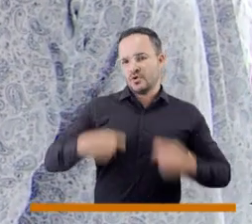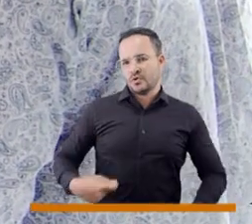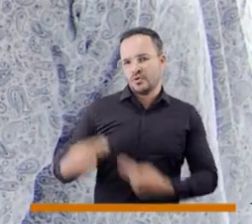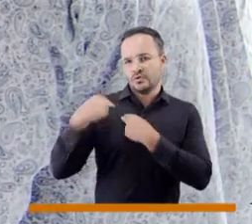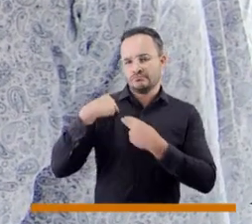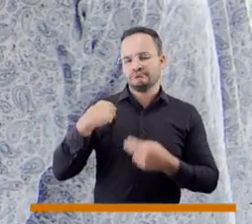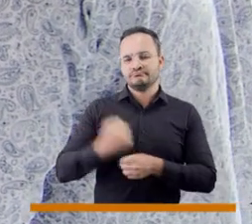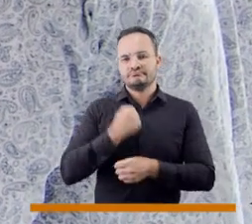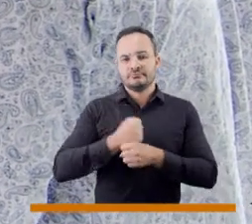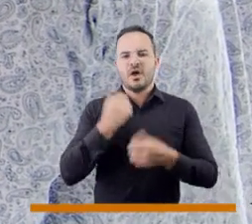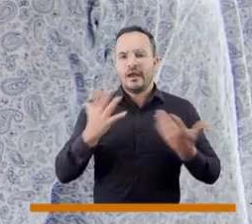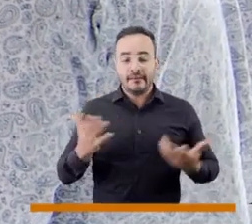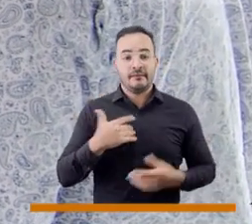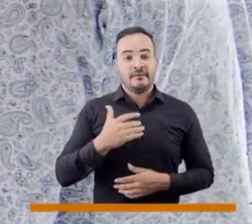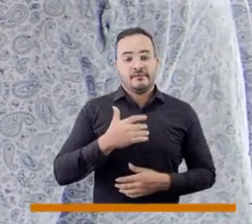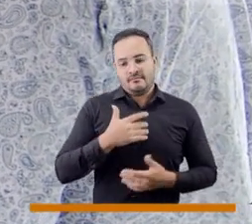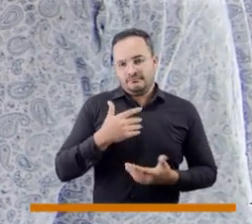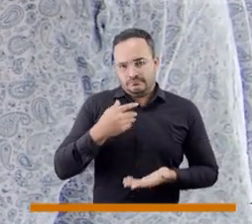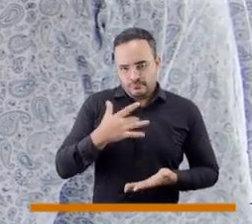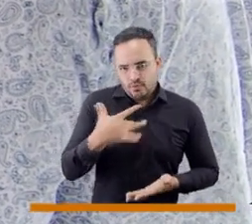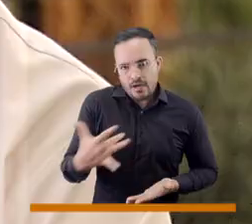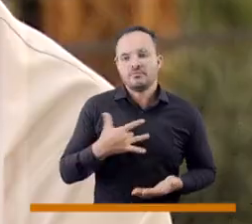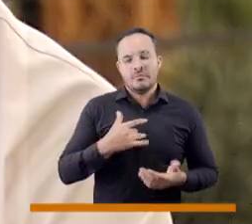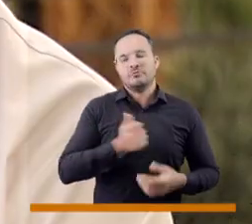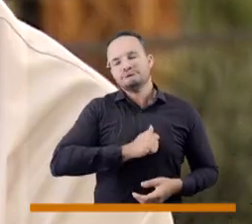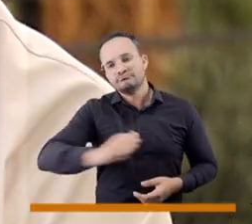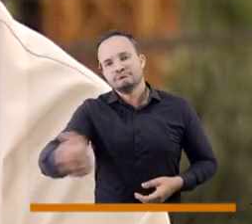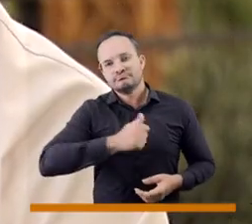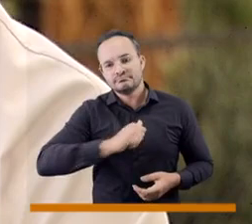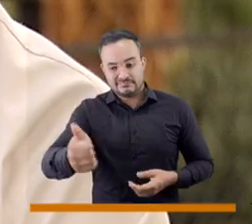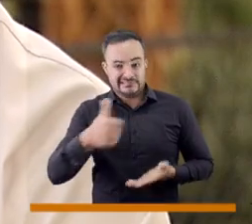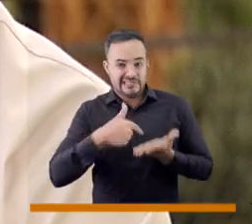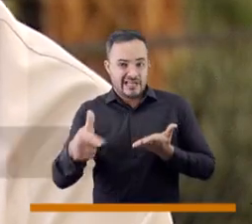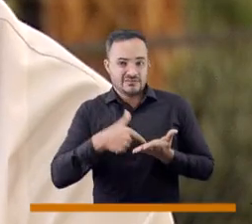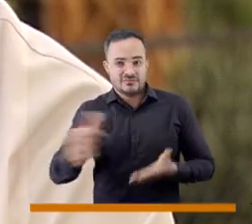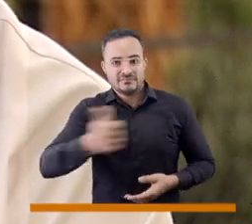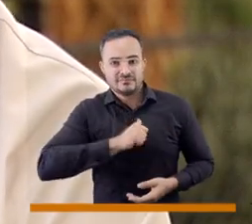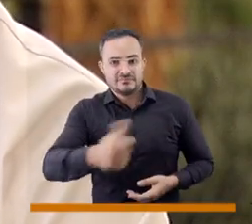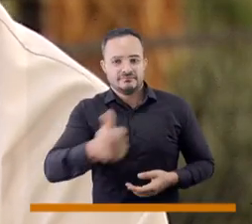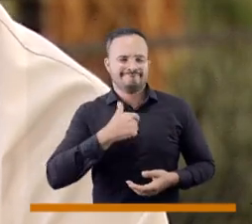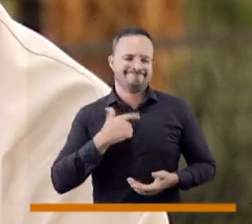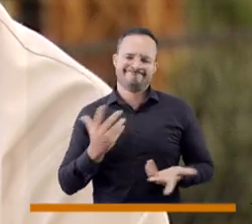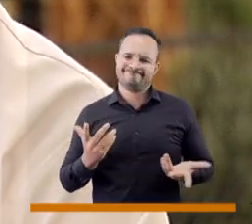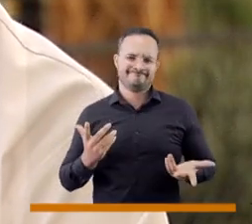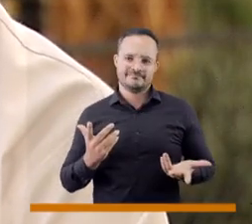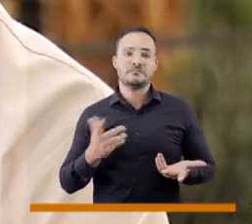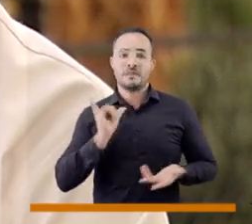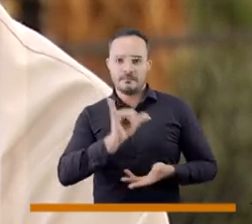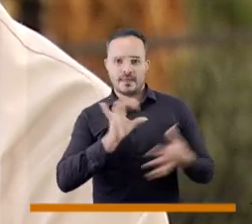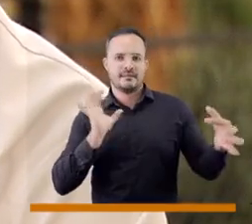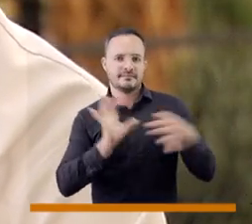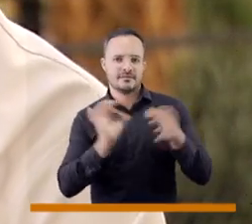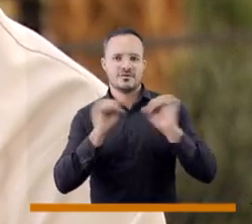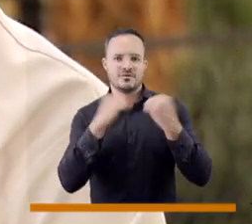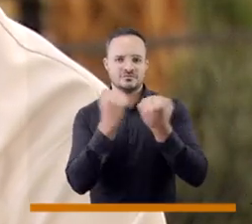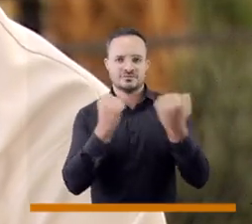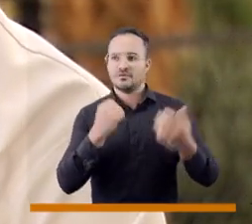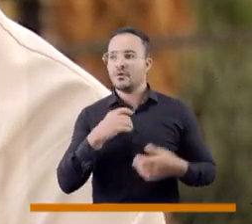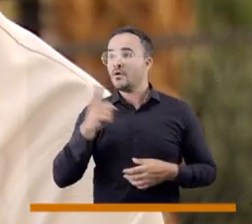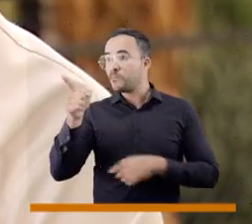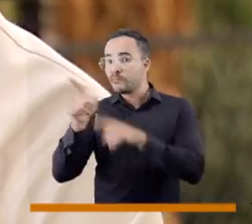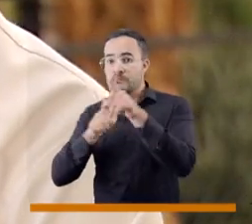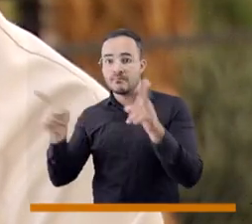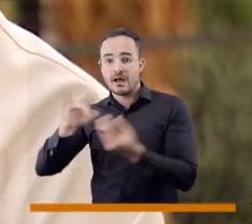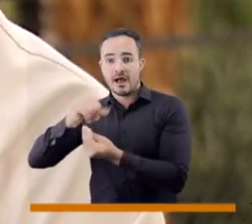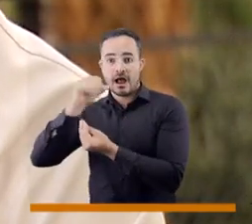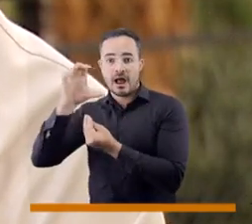las vueltas en la administración. Y eso es lo que nosotros queremos del Consejo, que todos los concejales vayan viendo que las